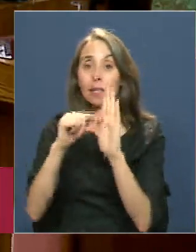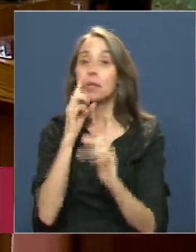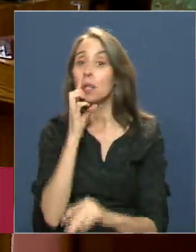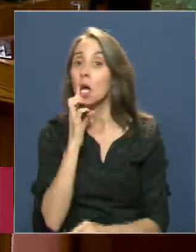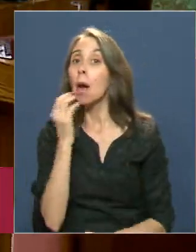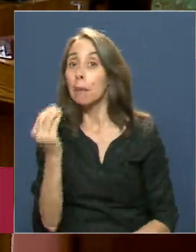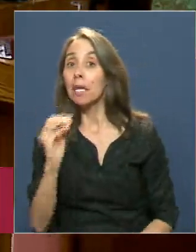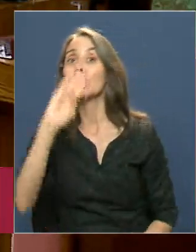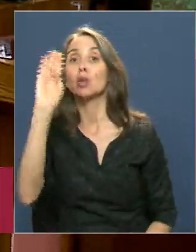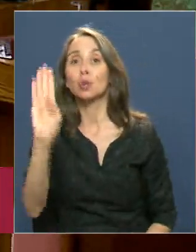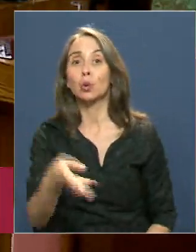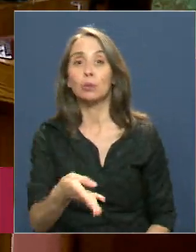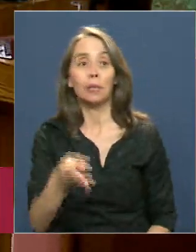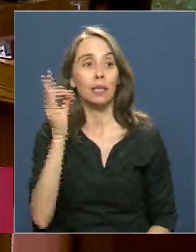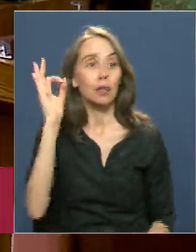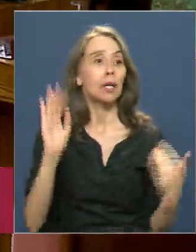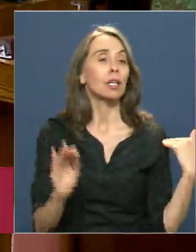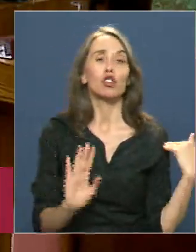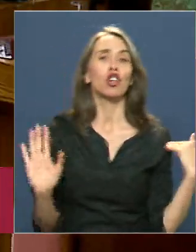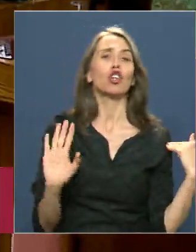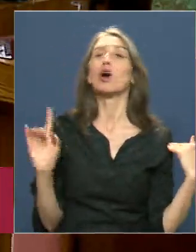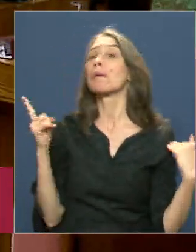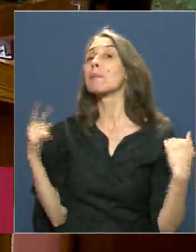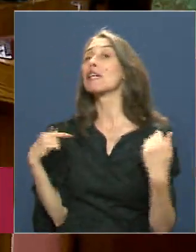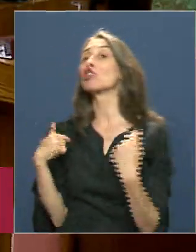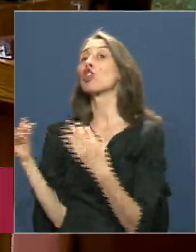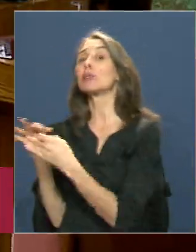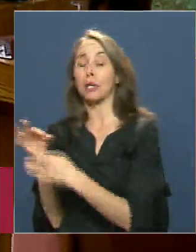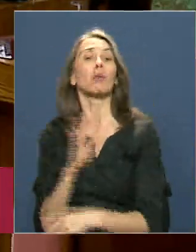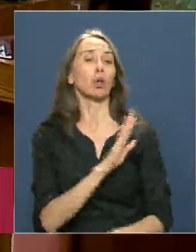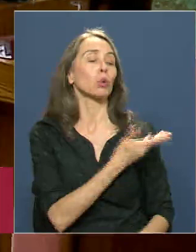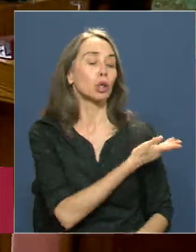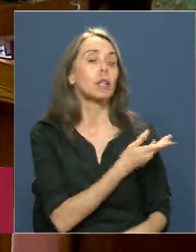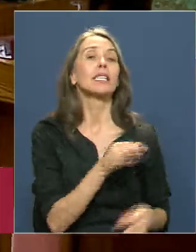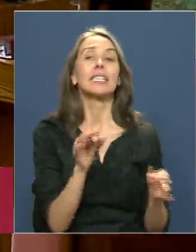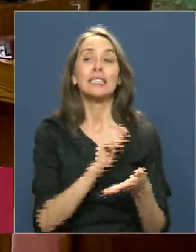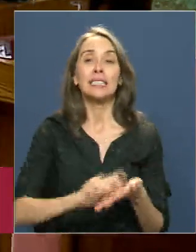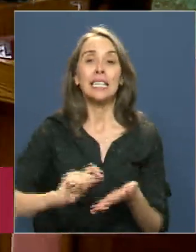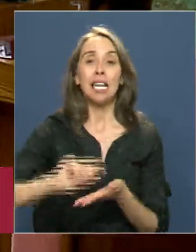Bien, suspendemos. Déjeme explicar primero. A ver, va a explicar el secretario general.